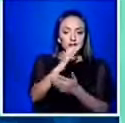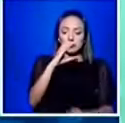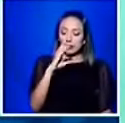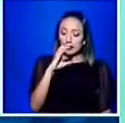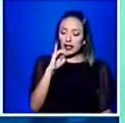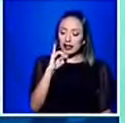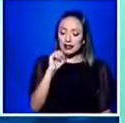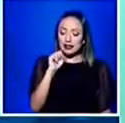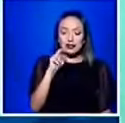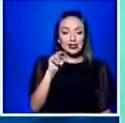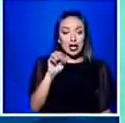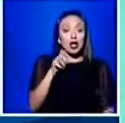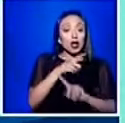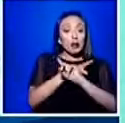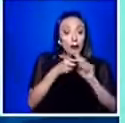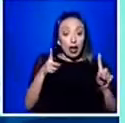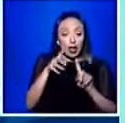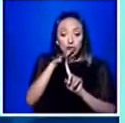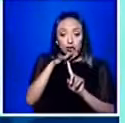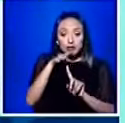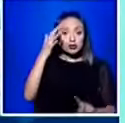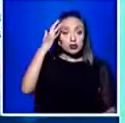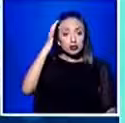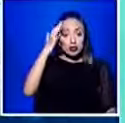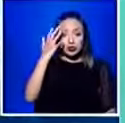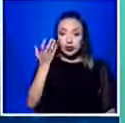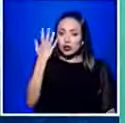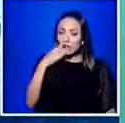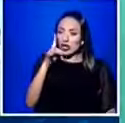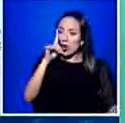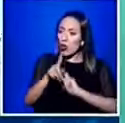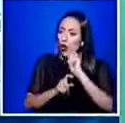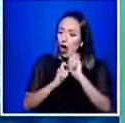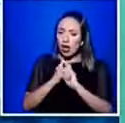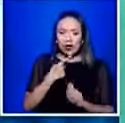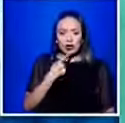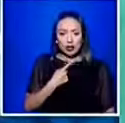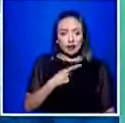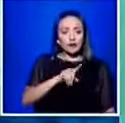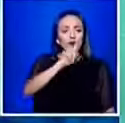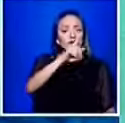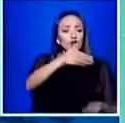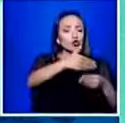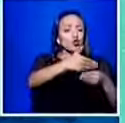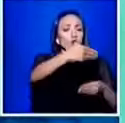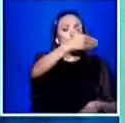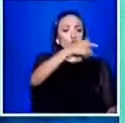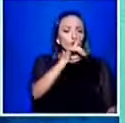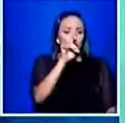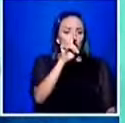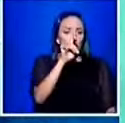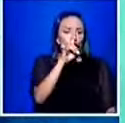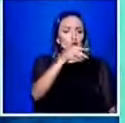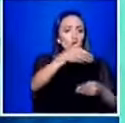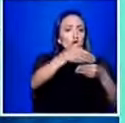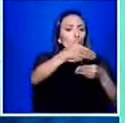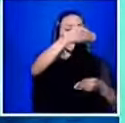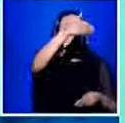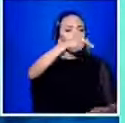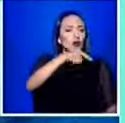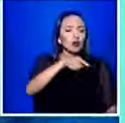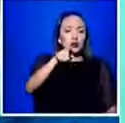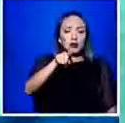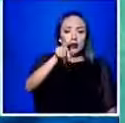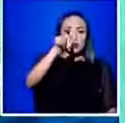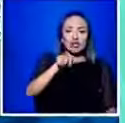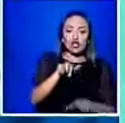Cisne. Sin embargo, la situación es preocupante porque ya se va a cumplir un año y es un muro de contención, nada más es un muro que se necesita. Miren los vecinos